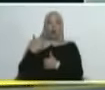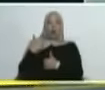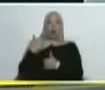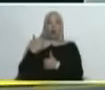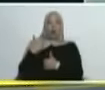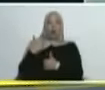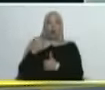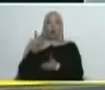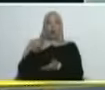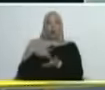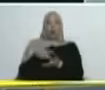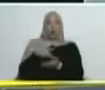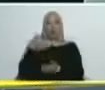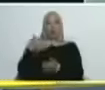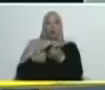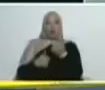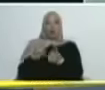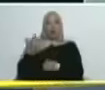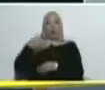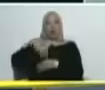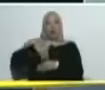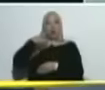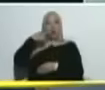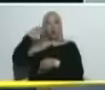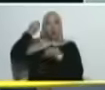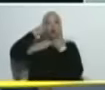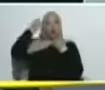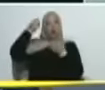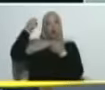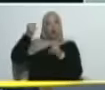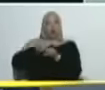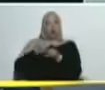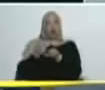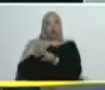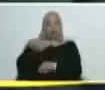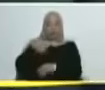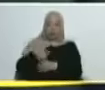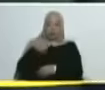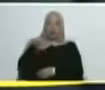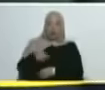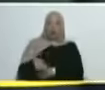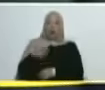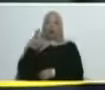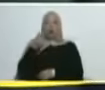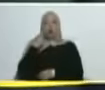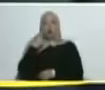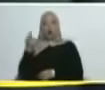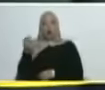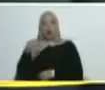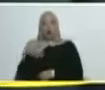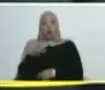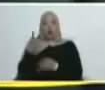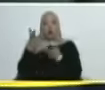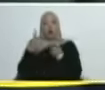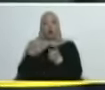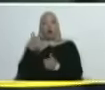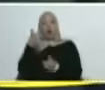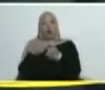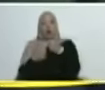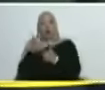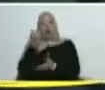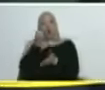y el candidato Bertucci también y el conde El Guácharo también. ¿Cuántos candidatos se han inscrito?